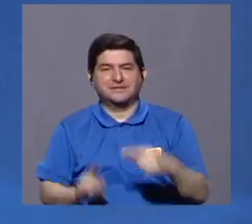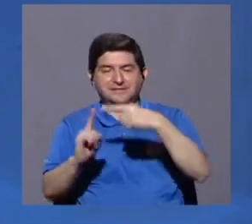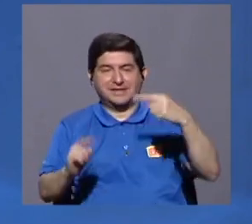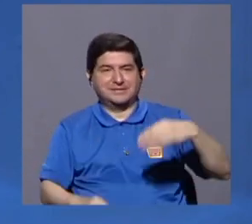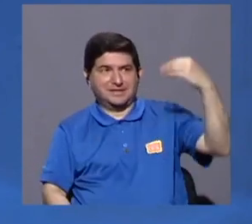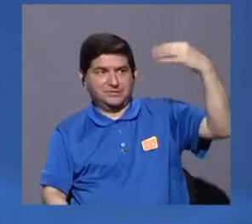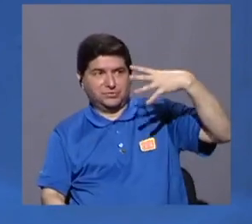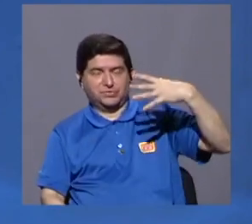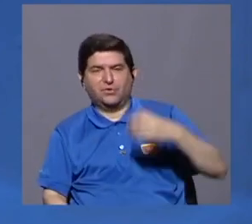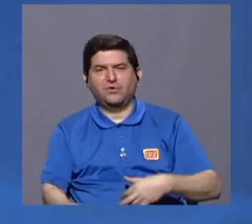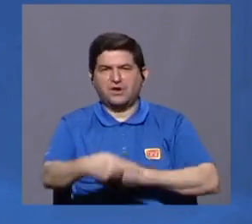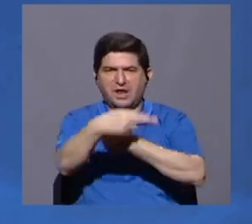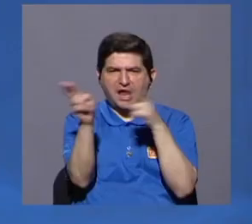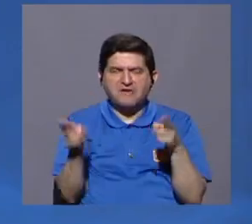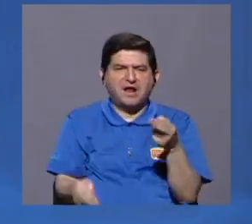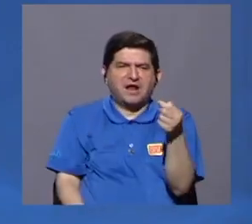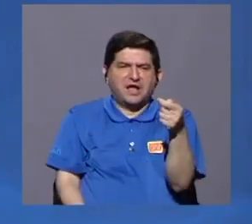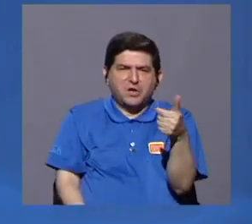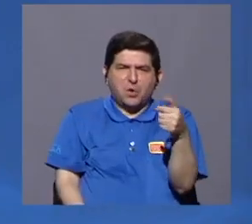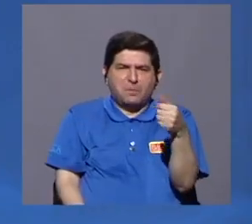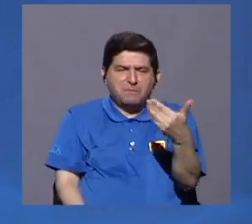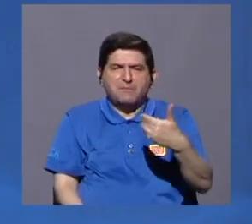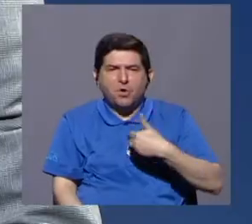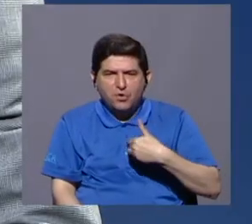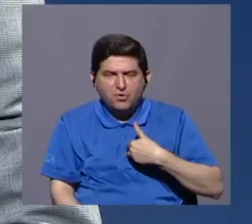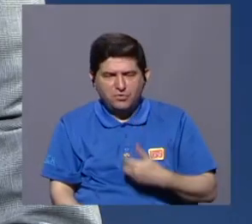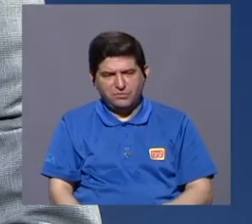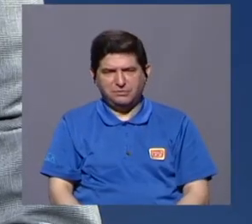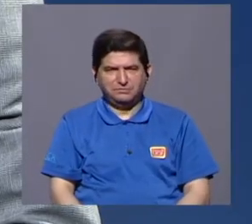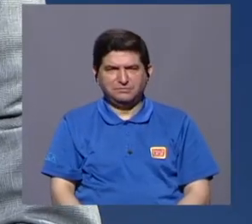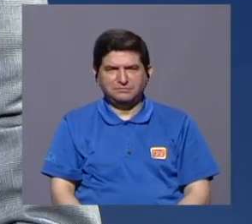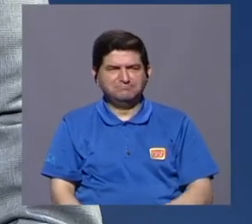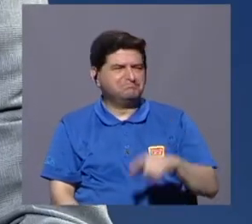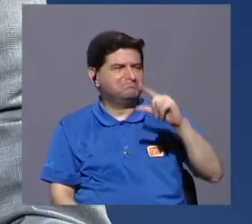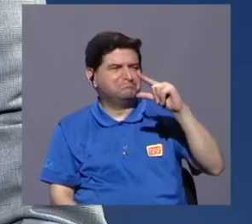muy poquito los radio observatorios que están en el mar